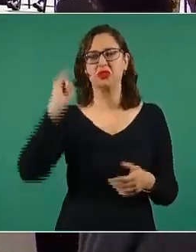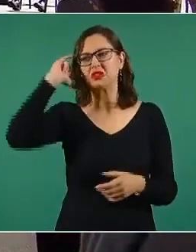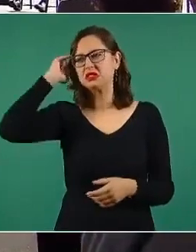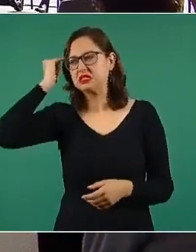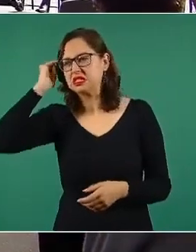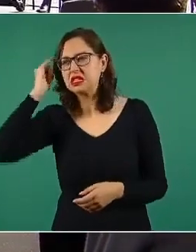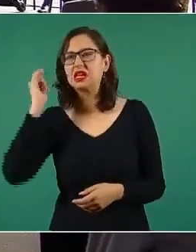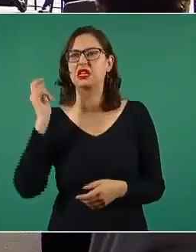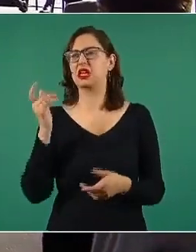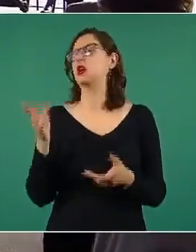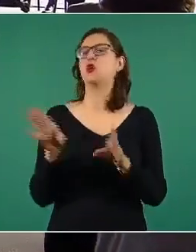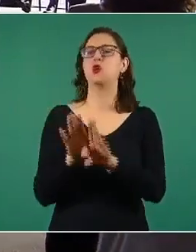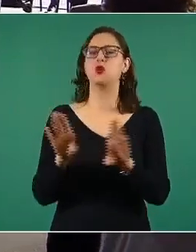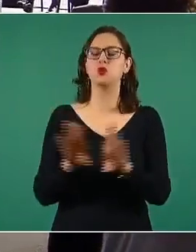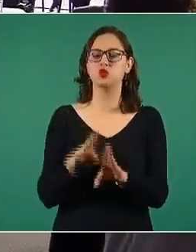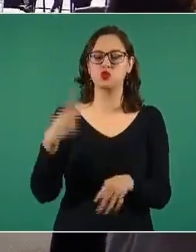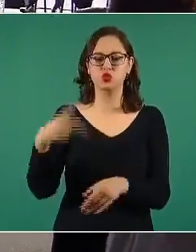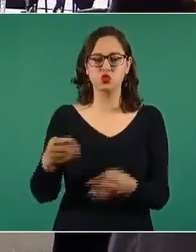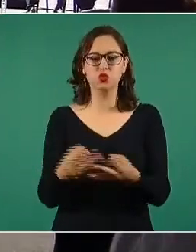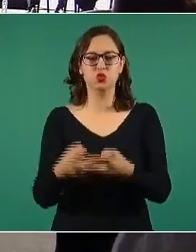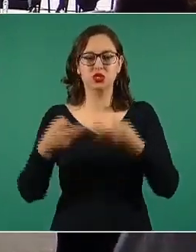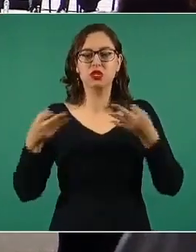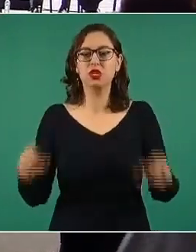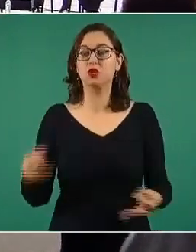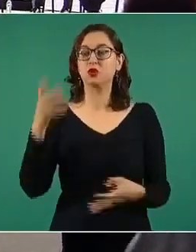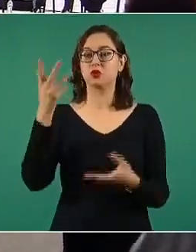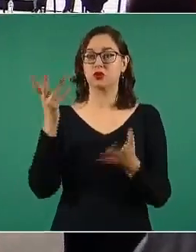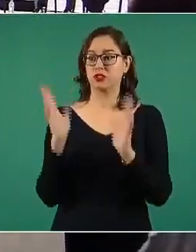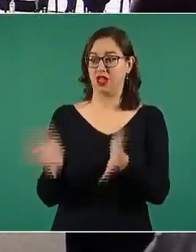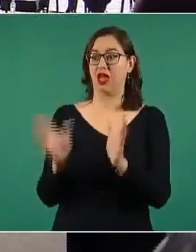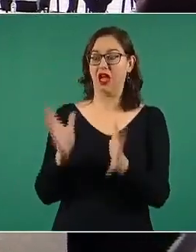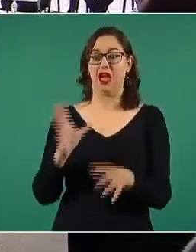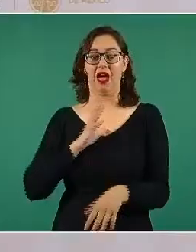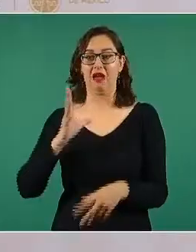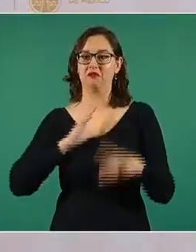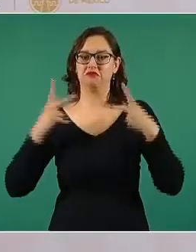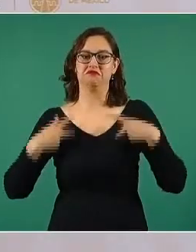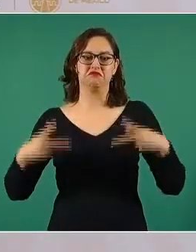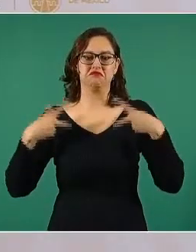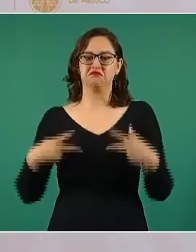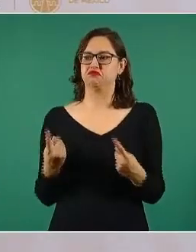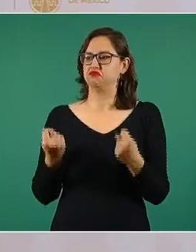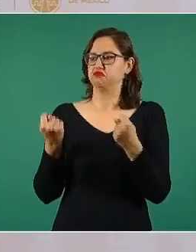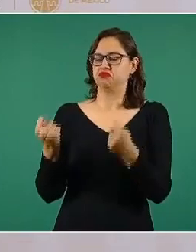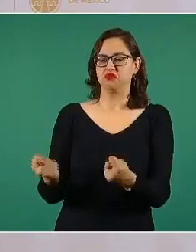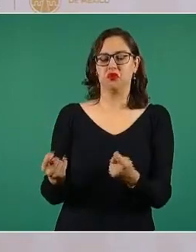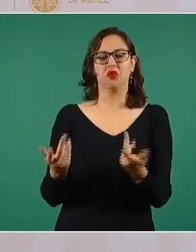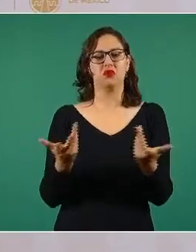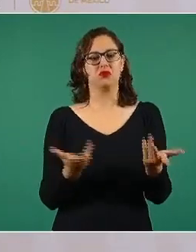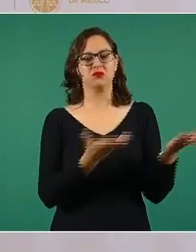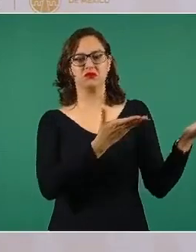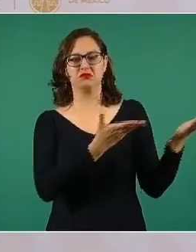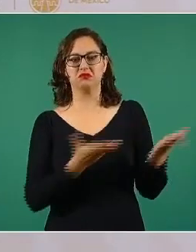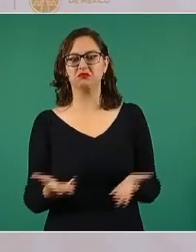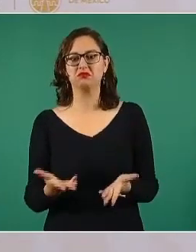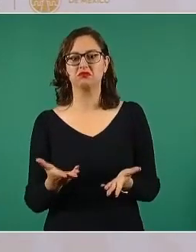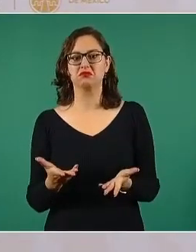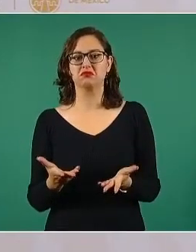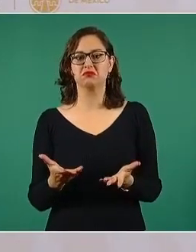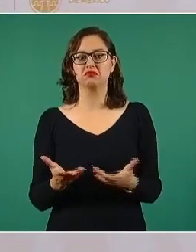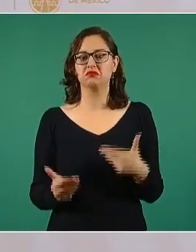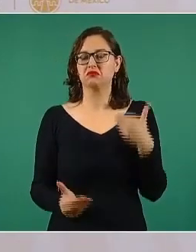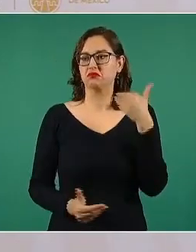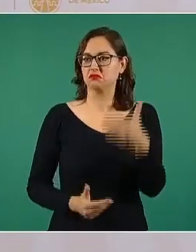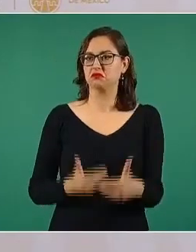del descubrimiento de una tierra que ya tenía grandes civilizaciones, la llegada, lo avanzado